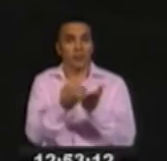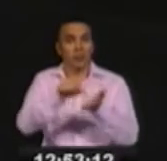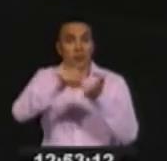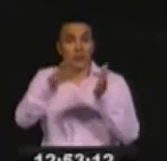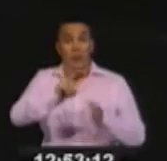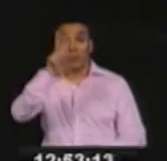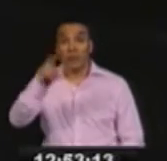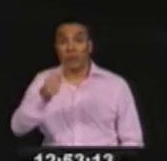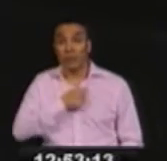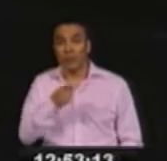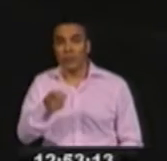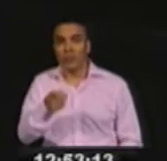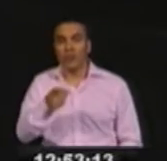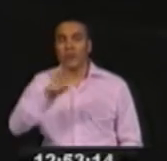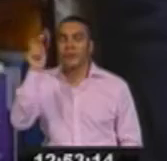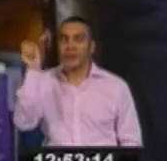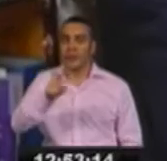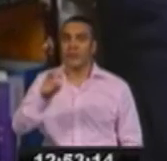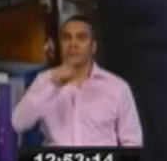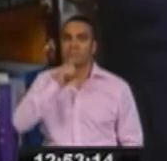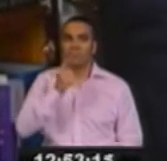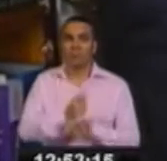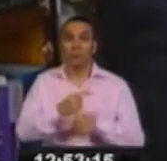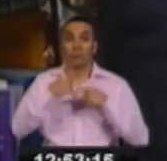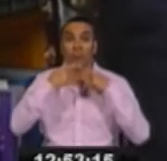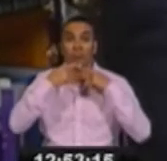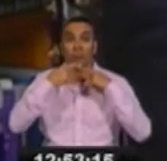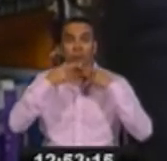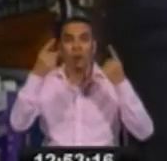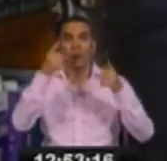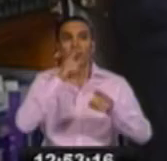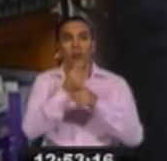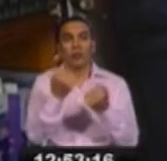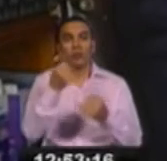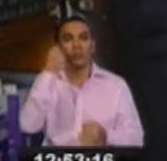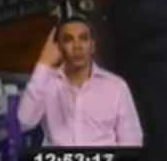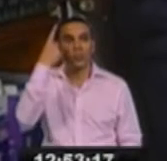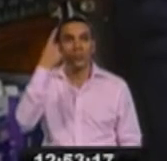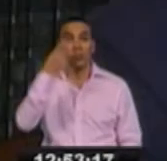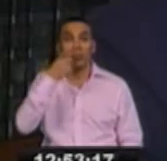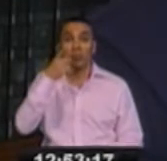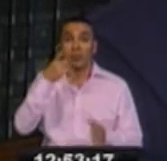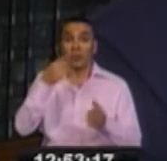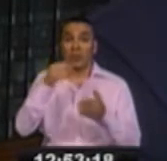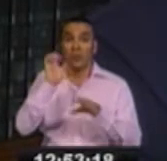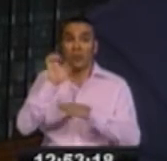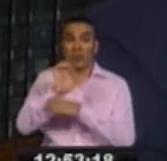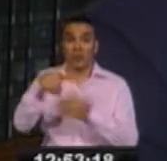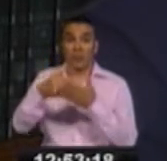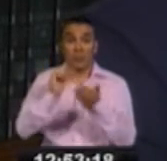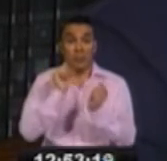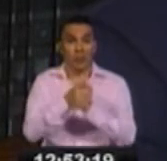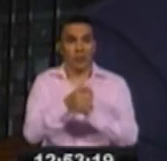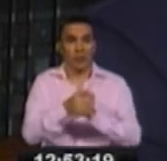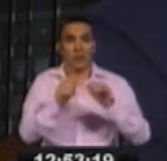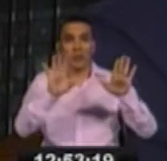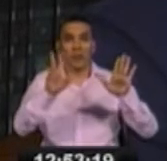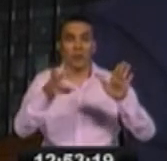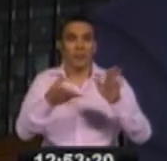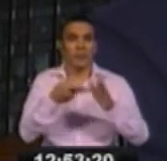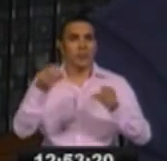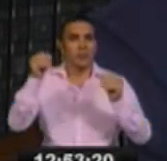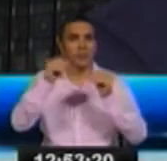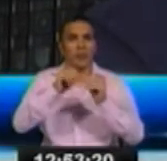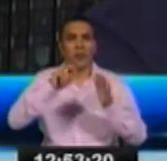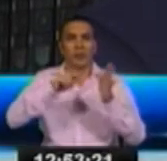ciudadanos venezolanos era necesaria y revela cifras que sorprenden. Es que ha cruzado al Ecuador, hasta el Ecuador, 10 veces mayor